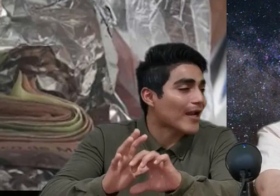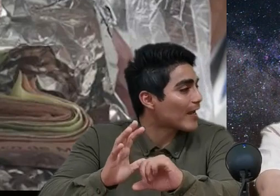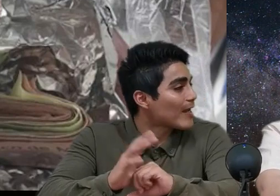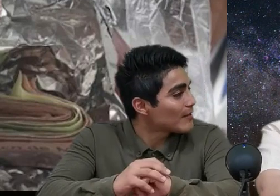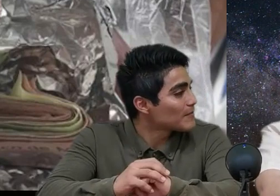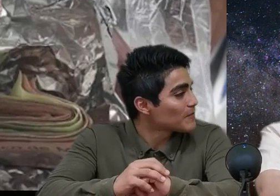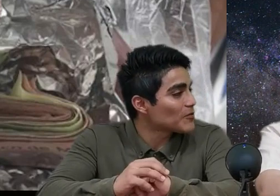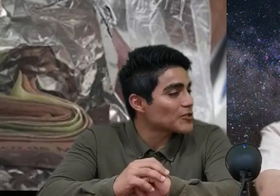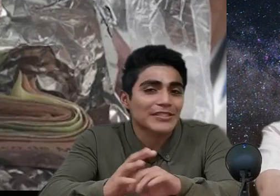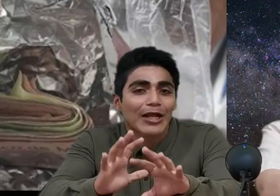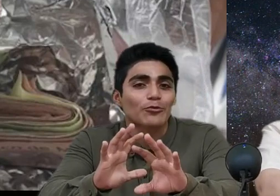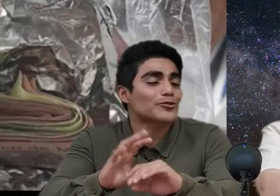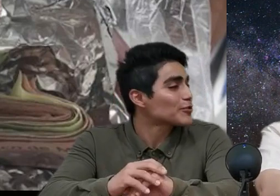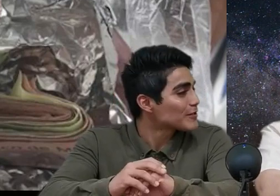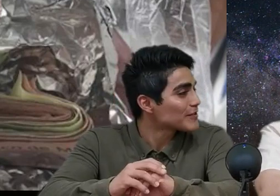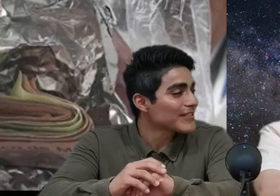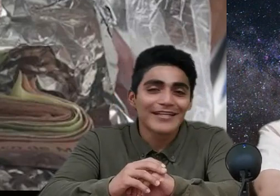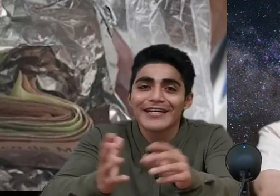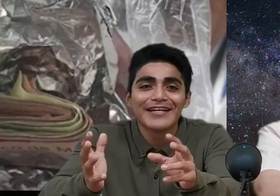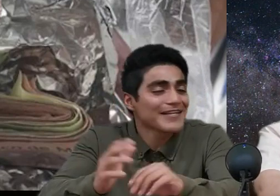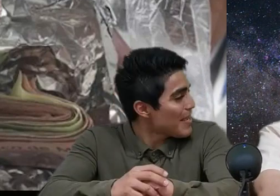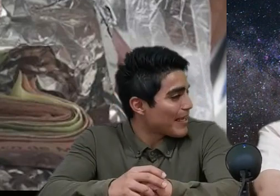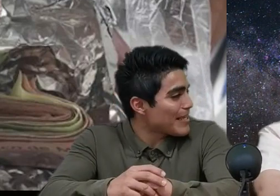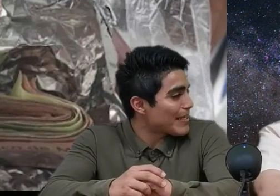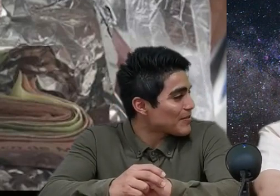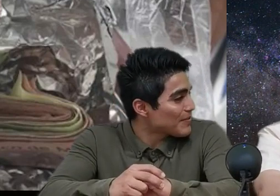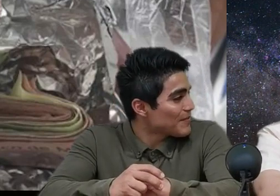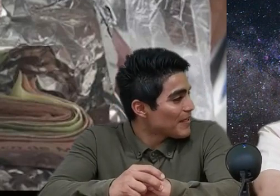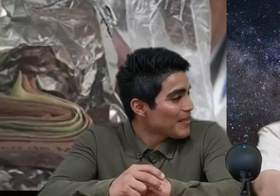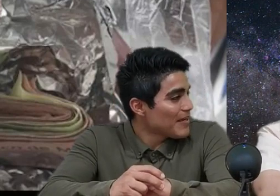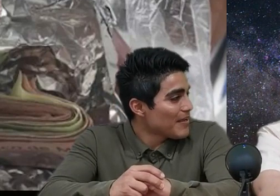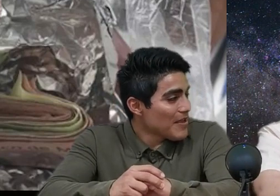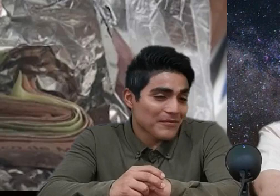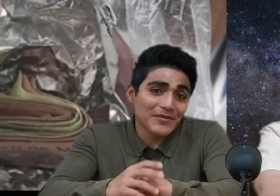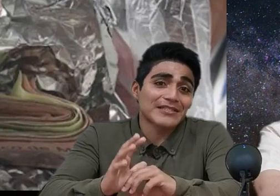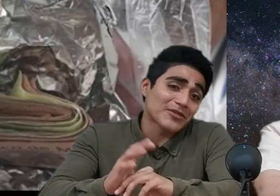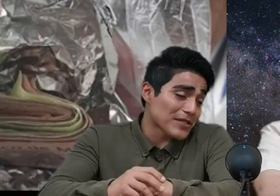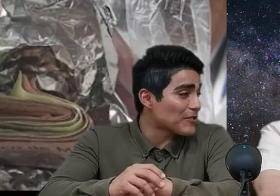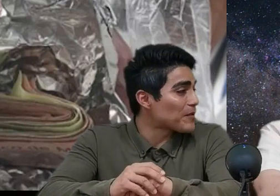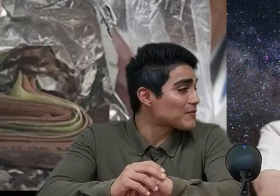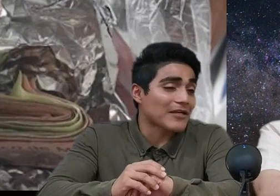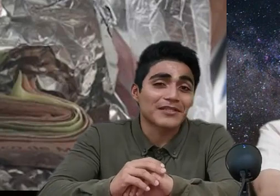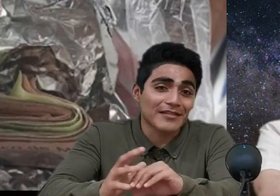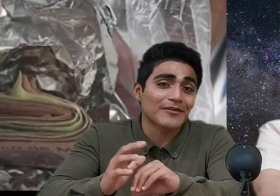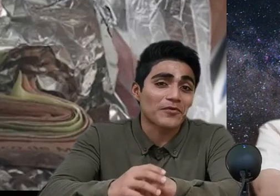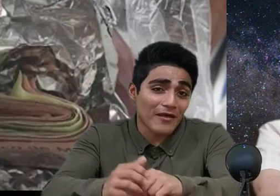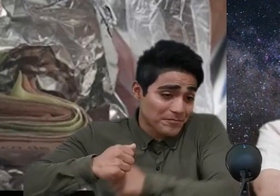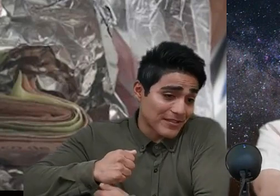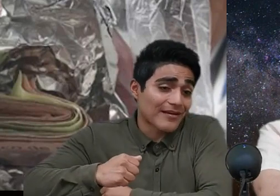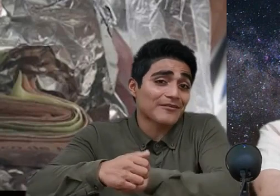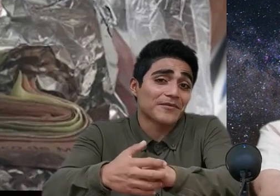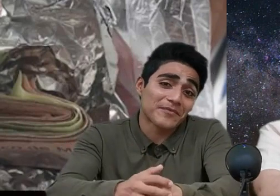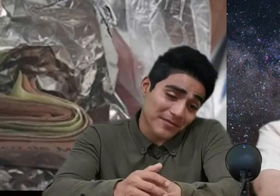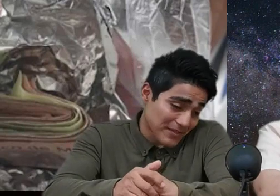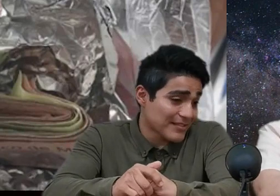fuera una tranca, unos tacos. Sus taquitos. Qué ingenio. Pues sí. Pues ahora sí, cuando vayas a comprar tus tacos, a tener cuidado,